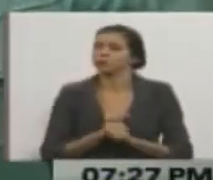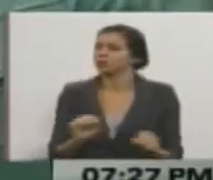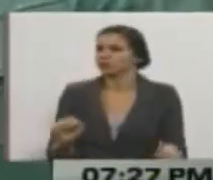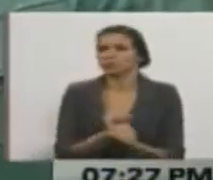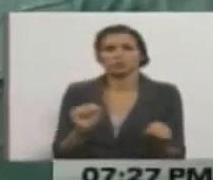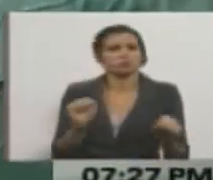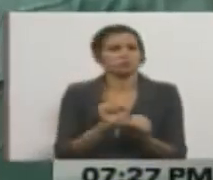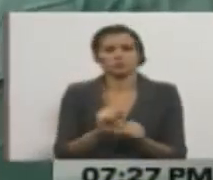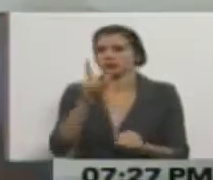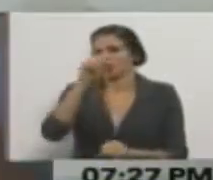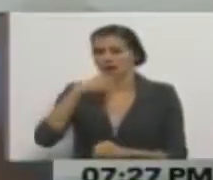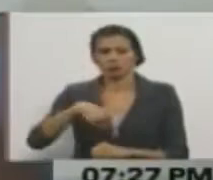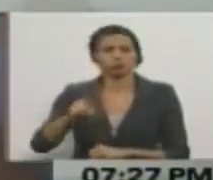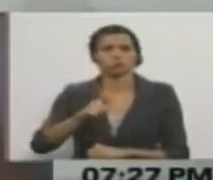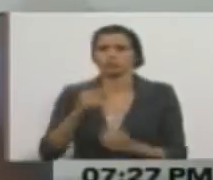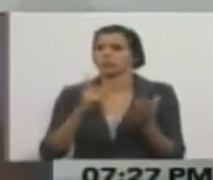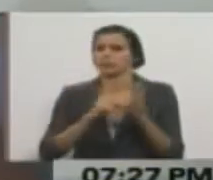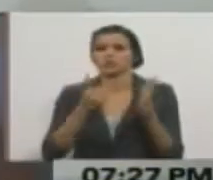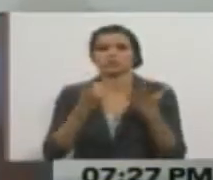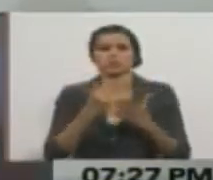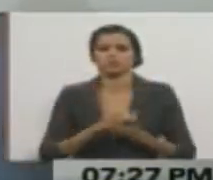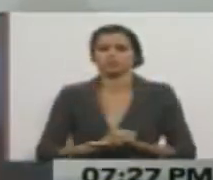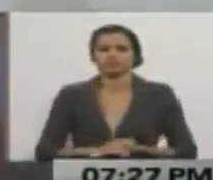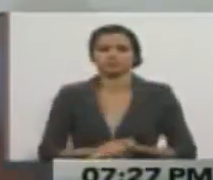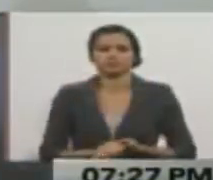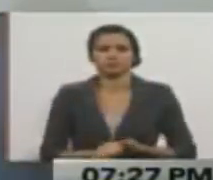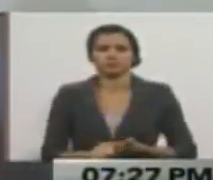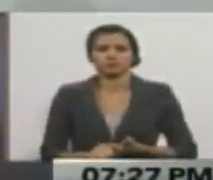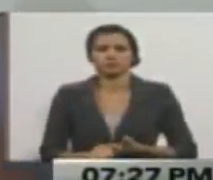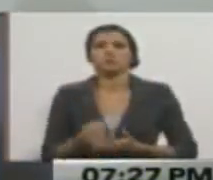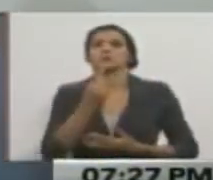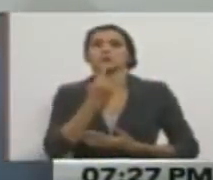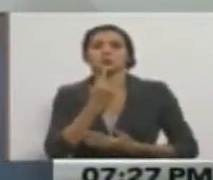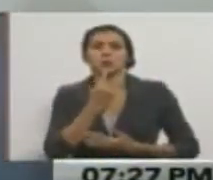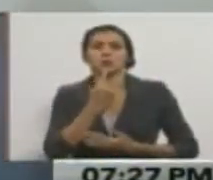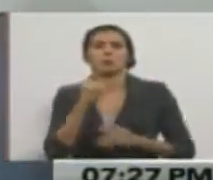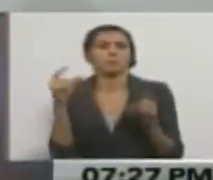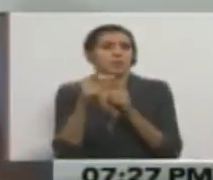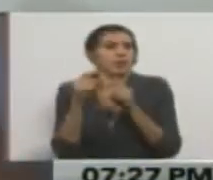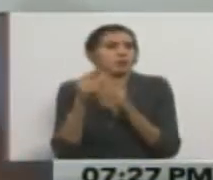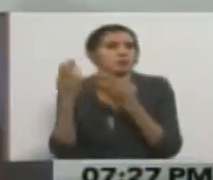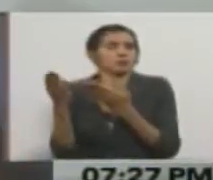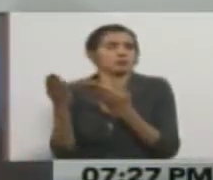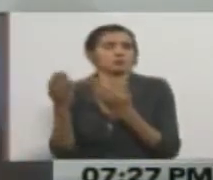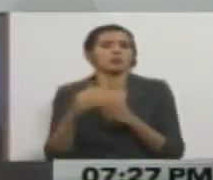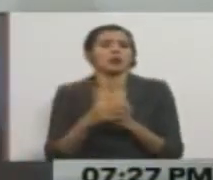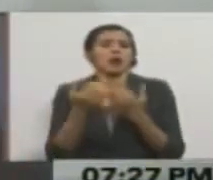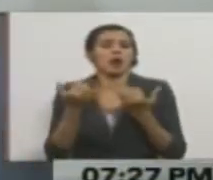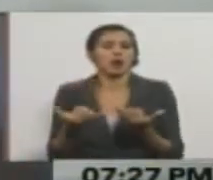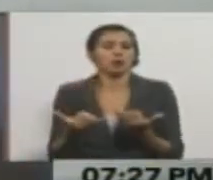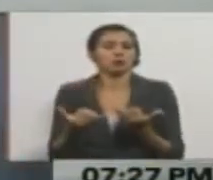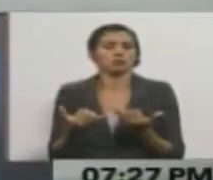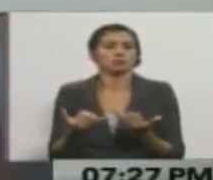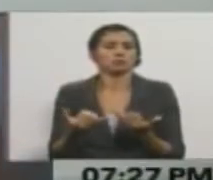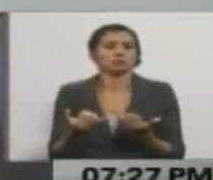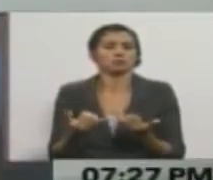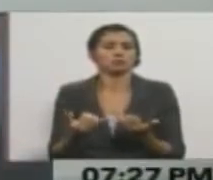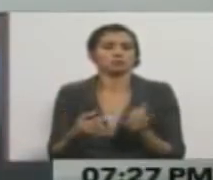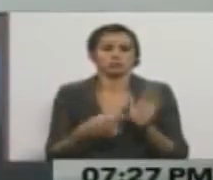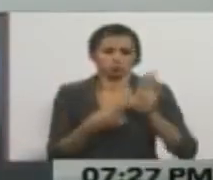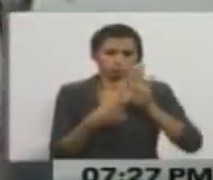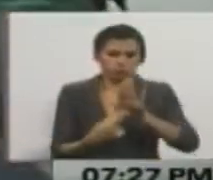referéndum revocatorio en 2016, según sus propias palabras, que ahora nosotros le traemos a